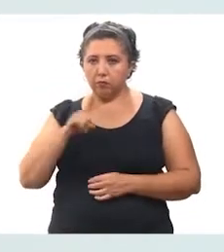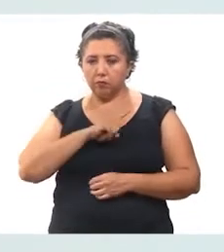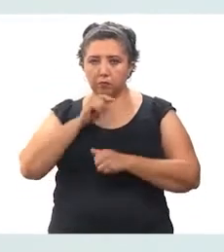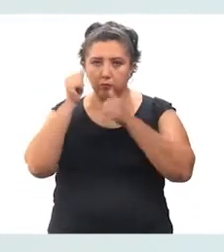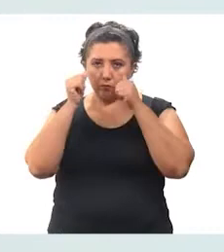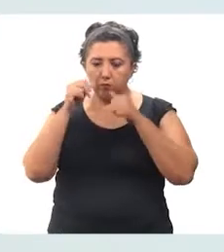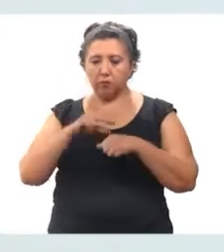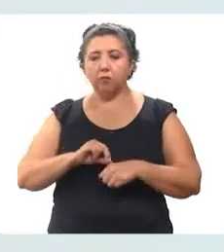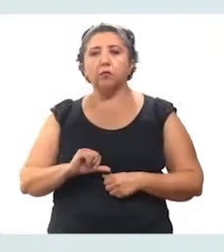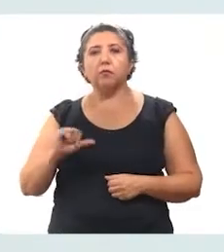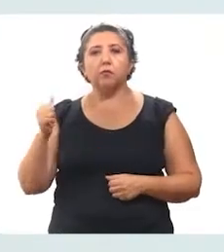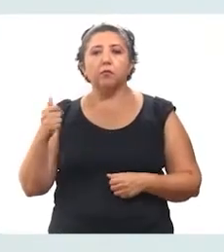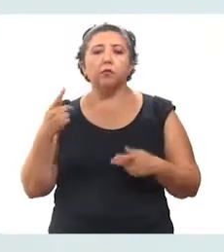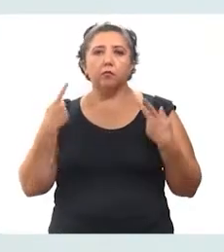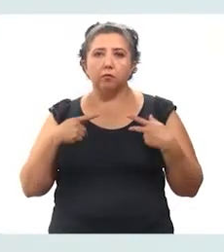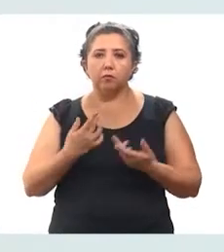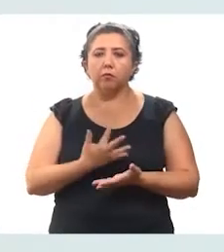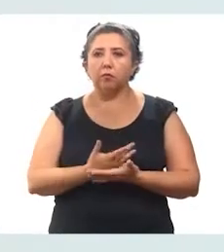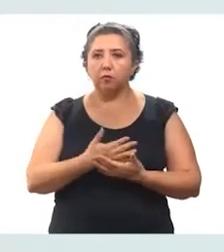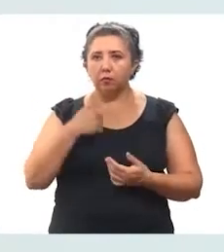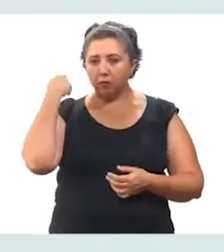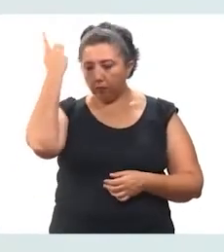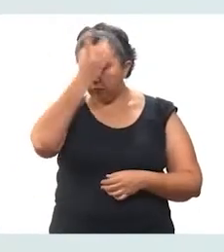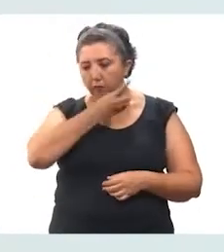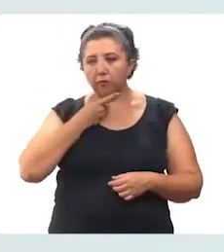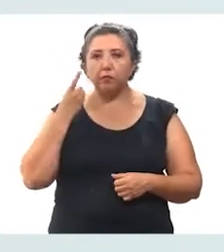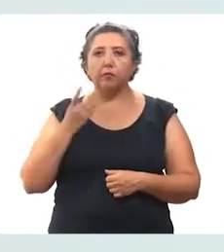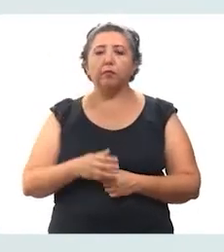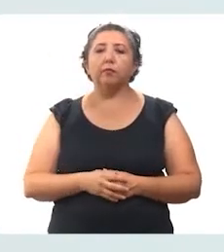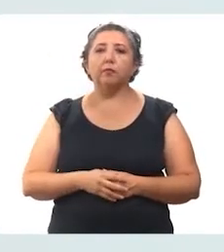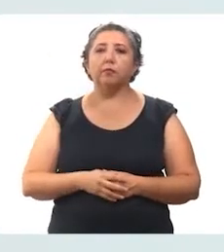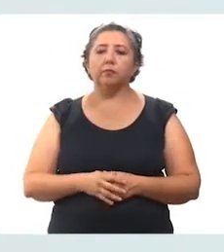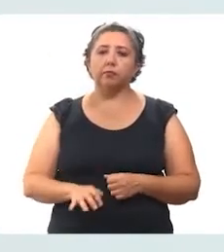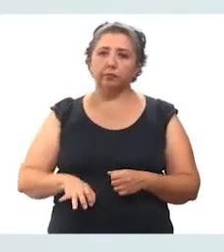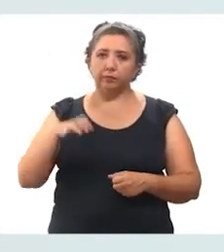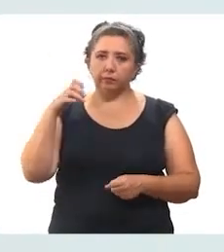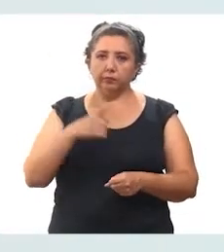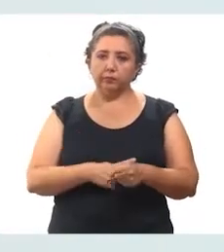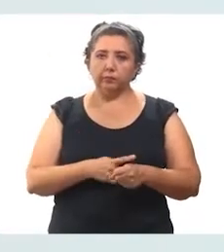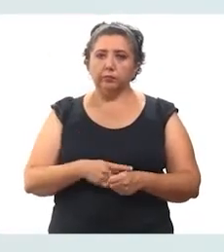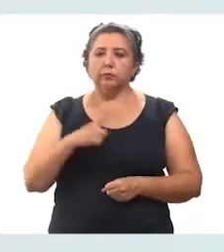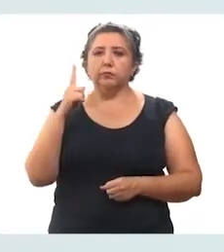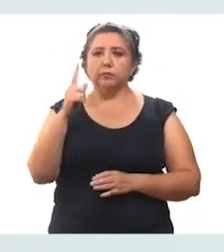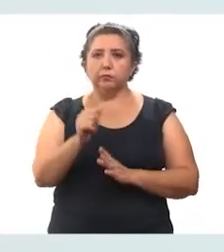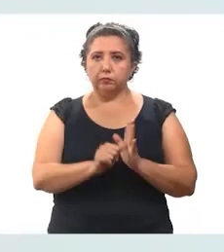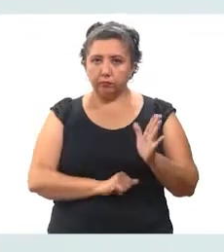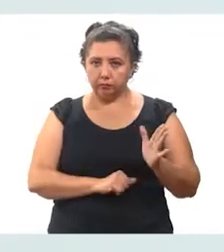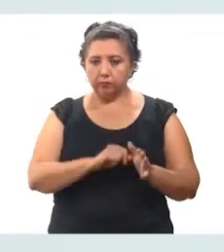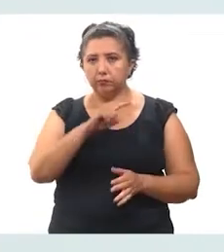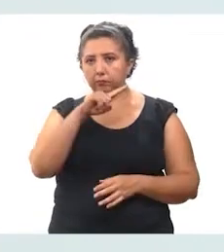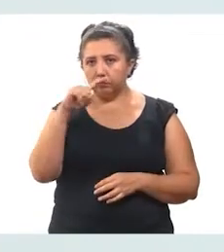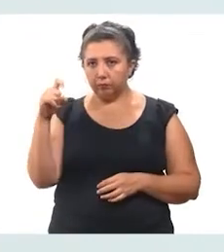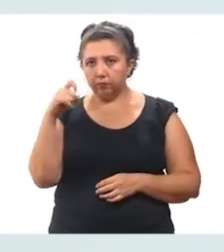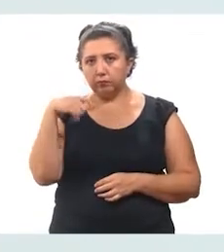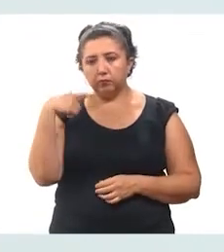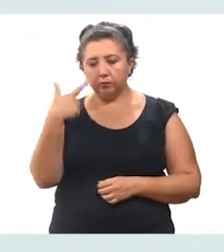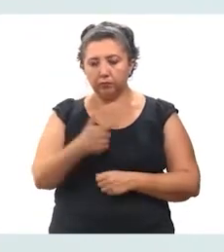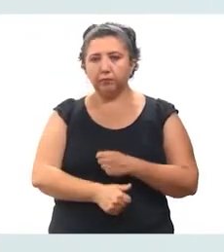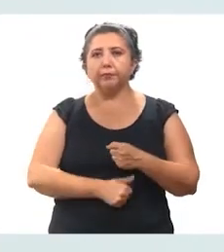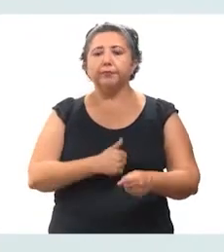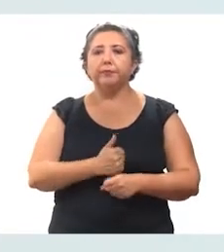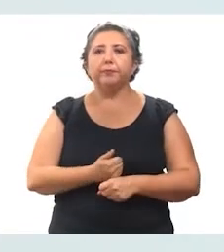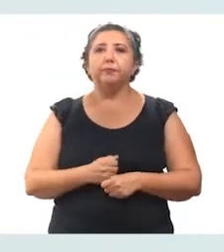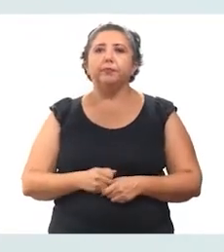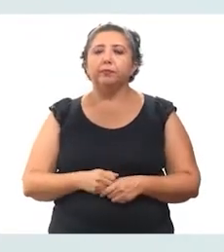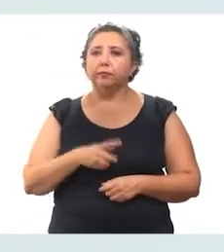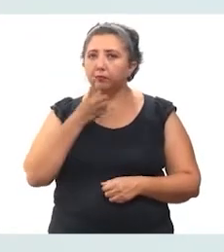en aislamiento total. Hay otros pacientes a la espera de diagnóstico. El rango de edad de los casos es de 1 mes a 107